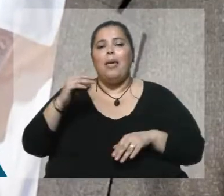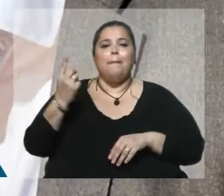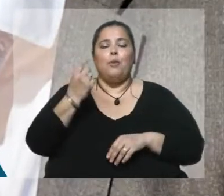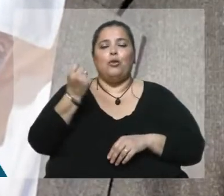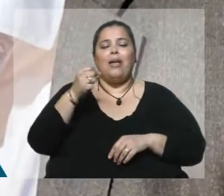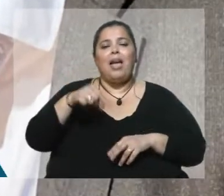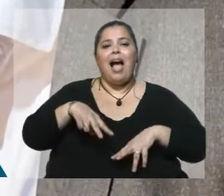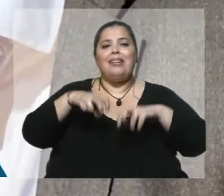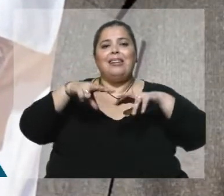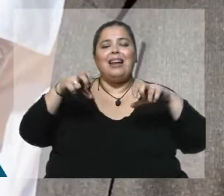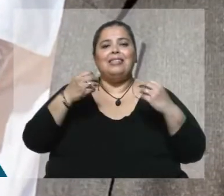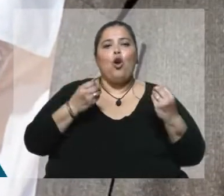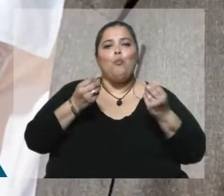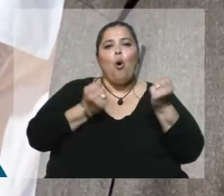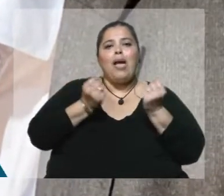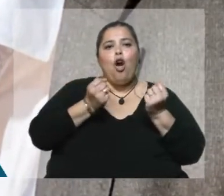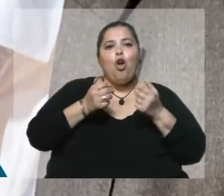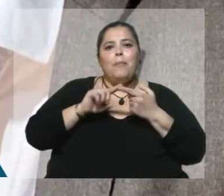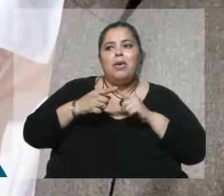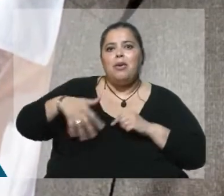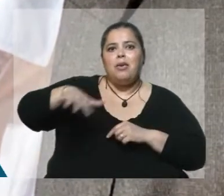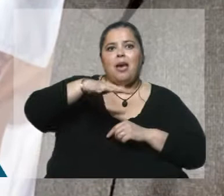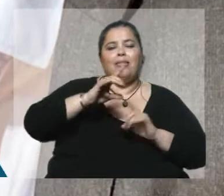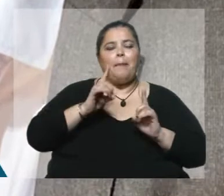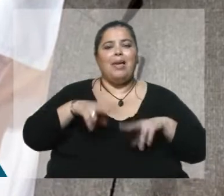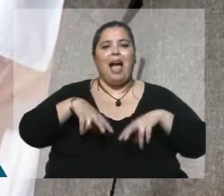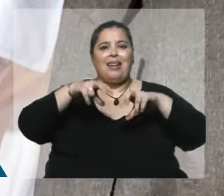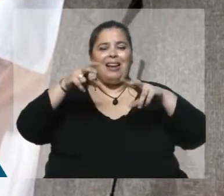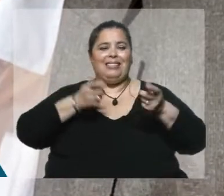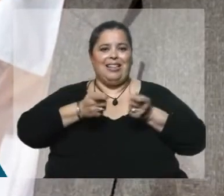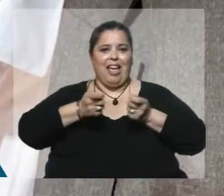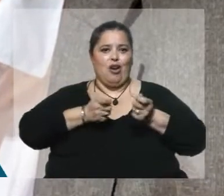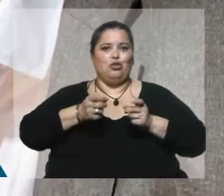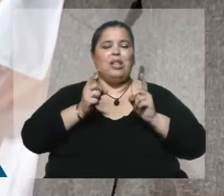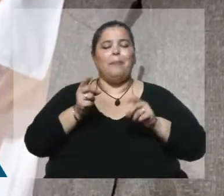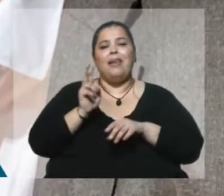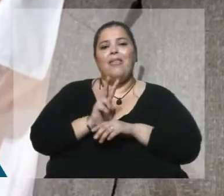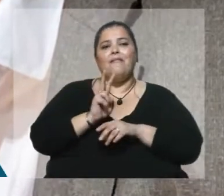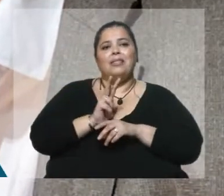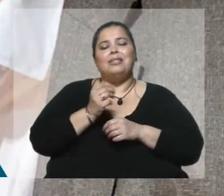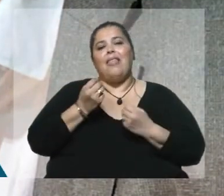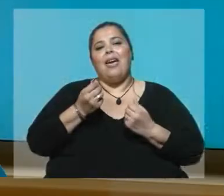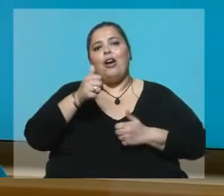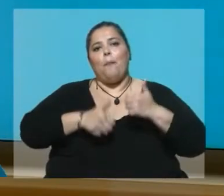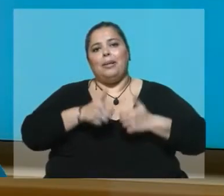áreas de análisis de coyuntura económica e impacto económico análisis de negocios y defensa de la